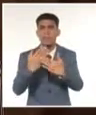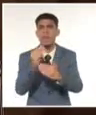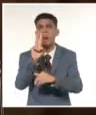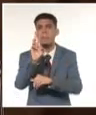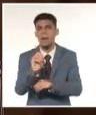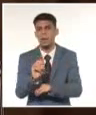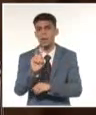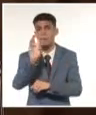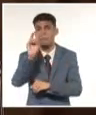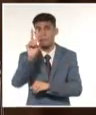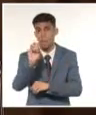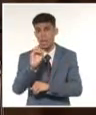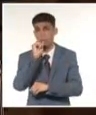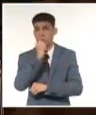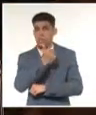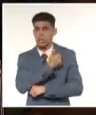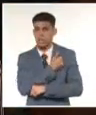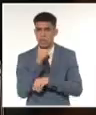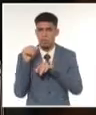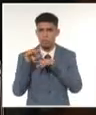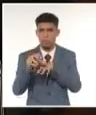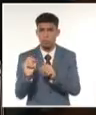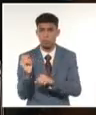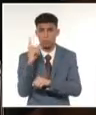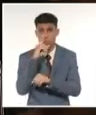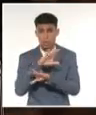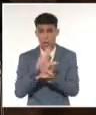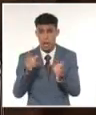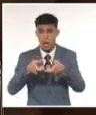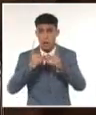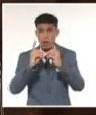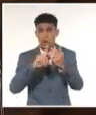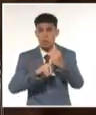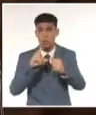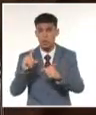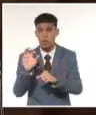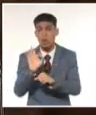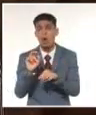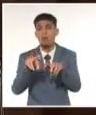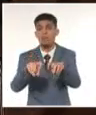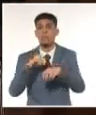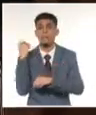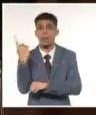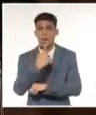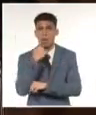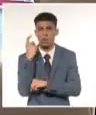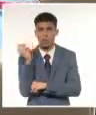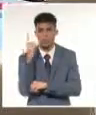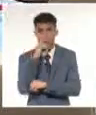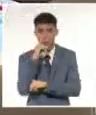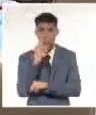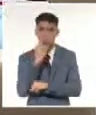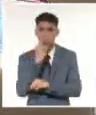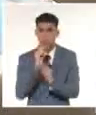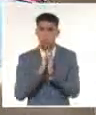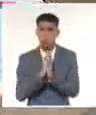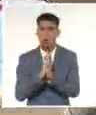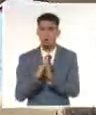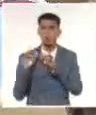próximo 20 de diciembre al concluir la sesión de la Asamblea Nacional del Poder Popular.